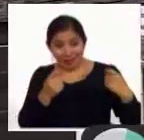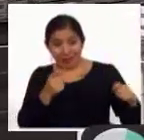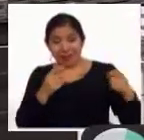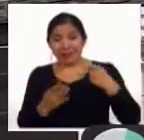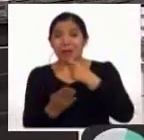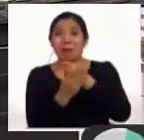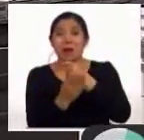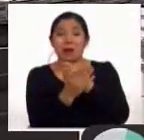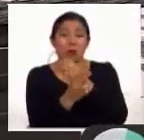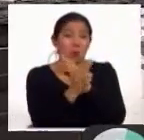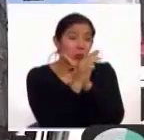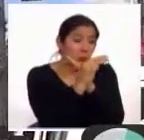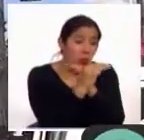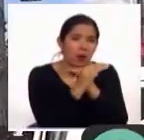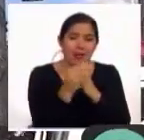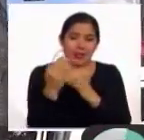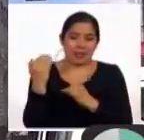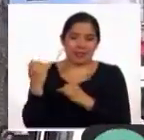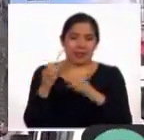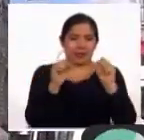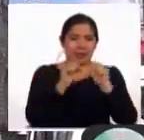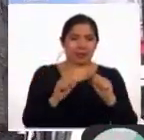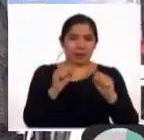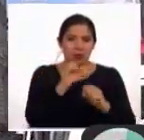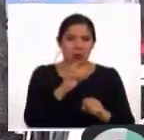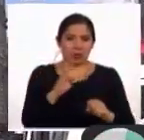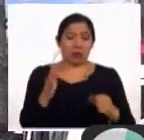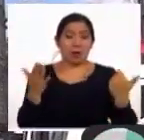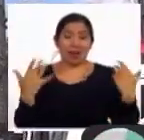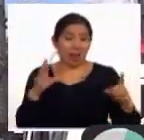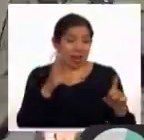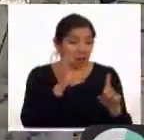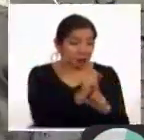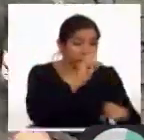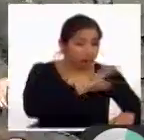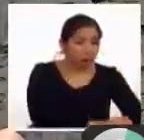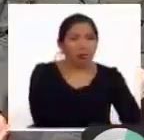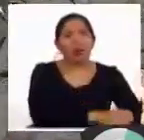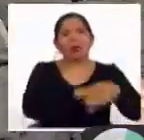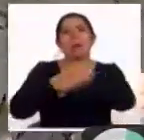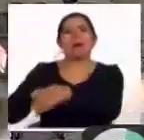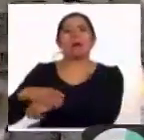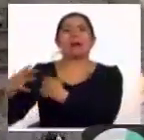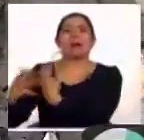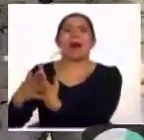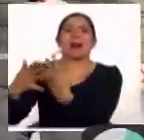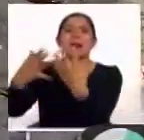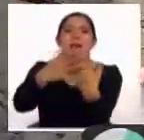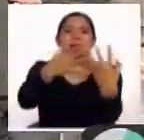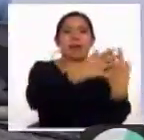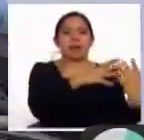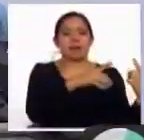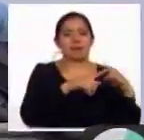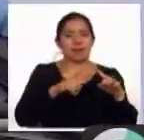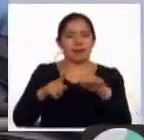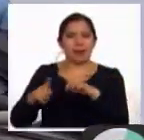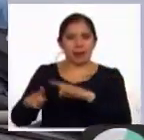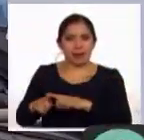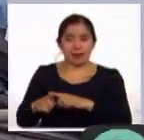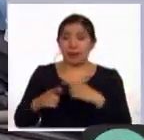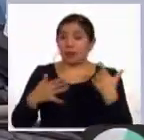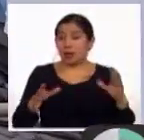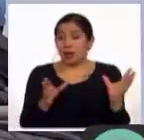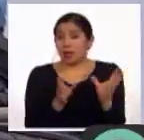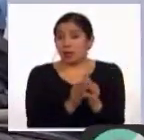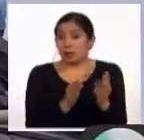el pasado sábado en Cochabamba fueron enviados con detención preventiva a distintos penales de máxima seguridad tras la audiencia de